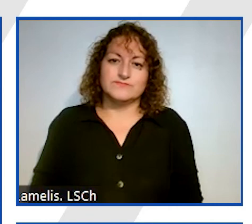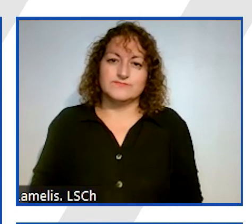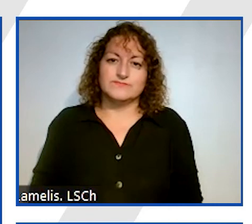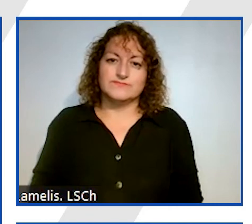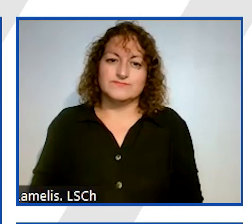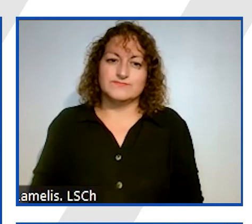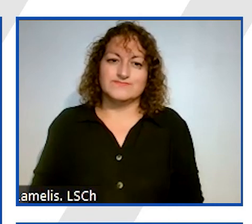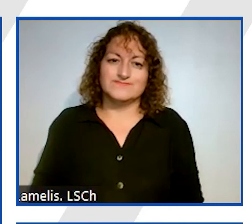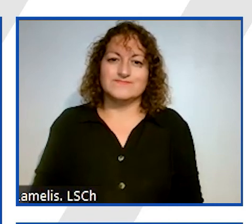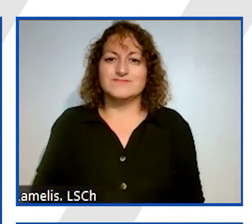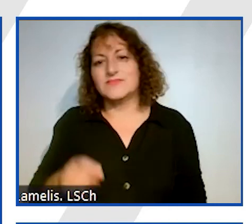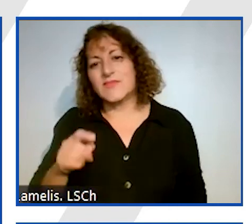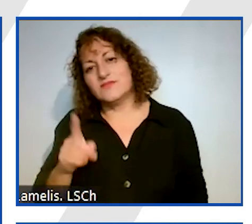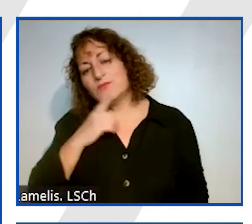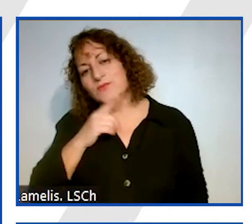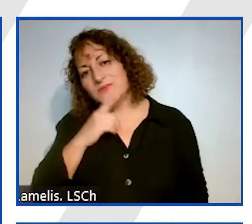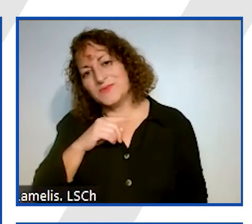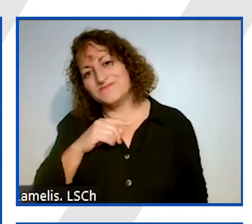Y esos son videitas para terminar.